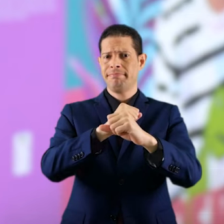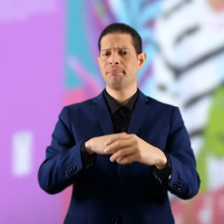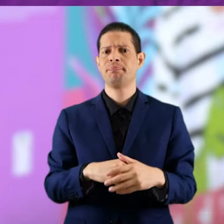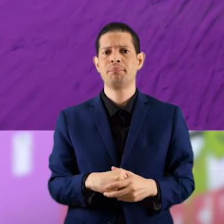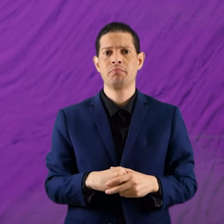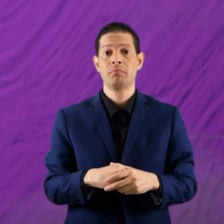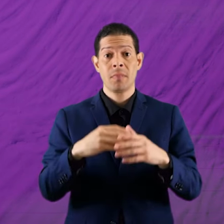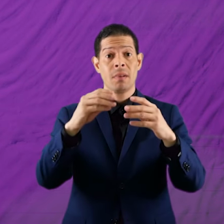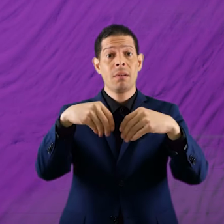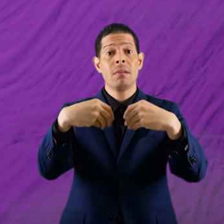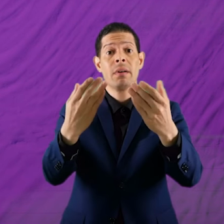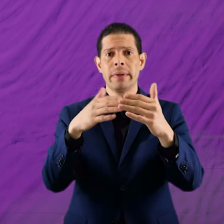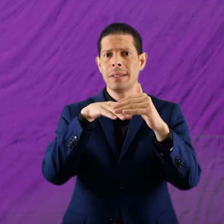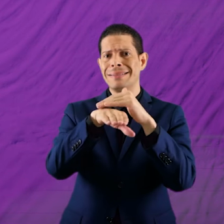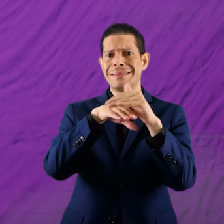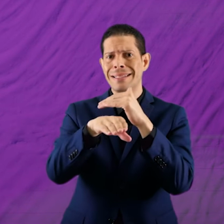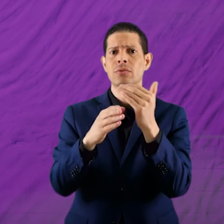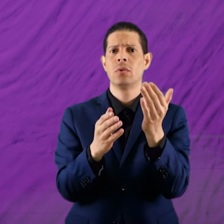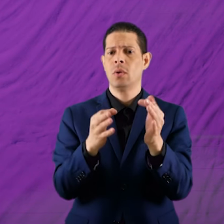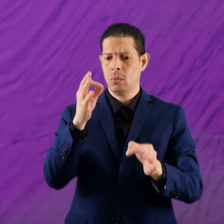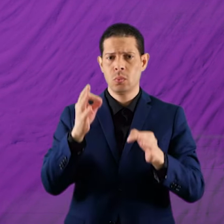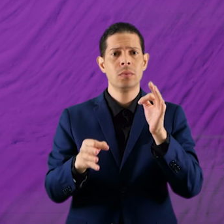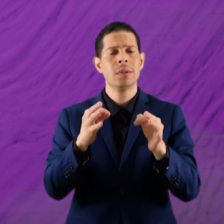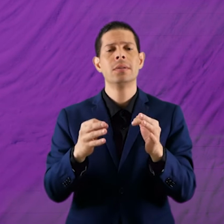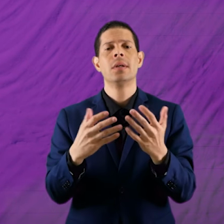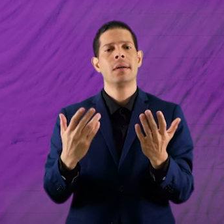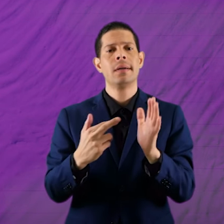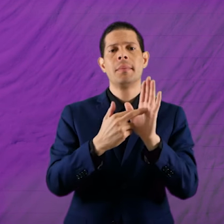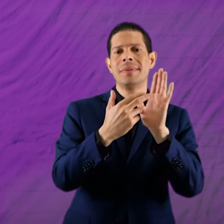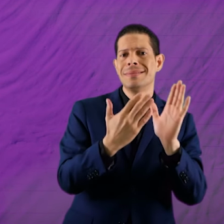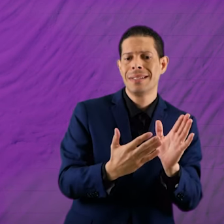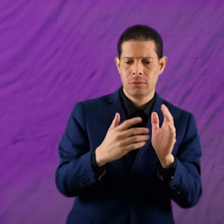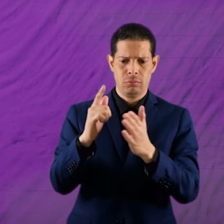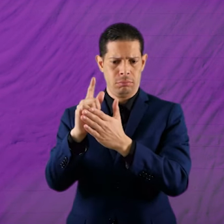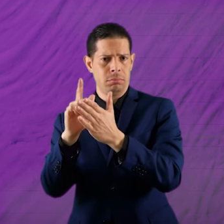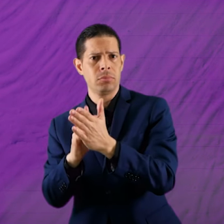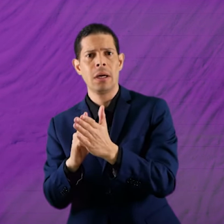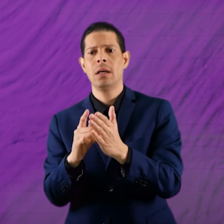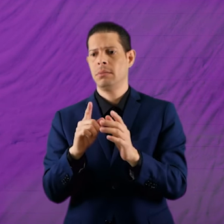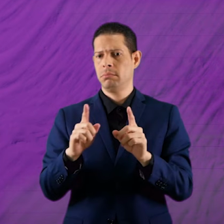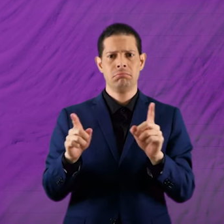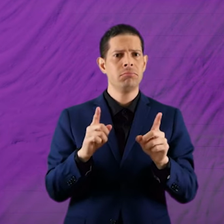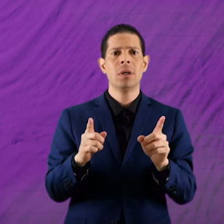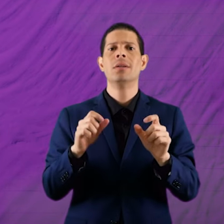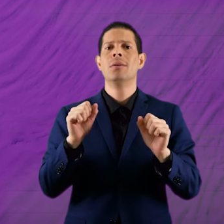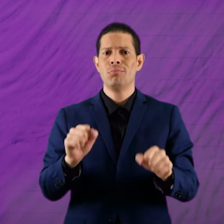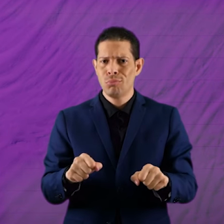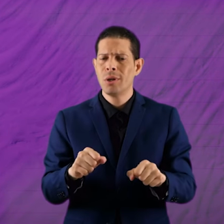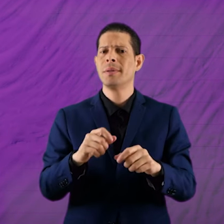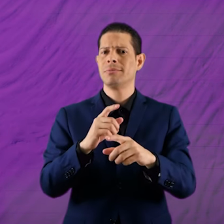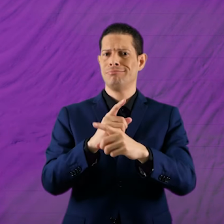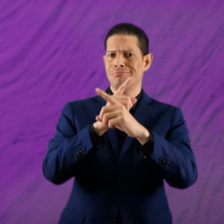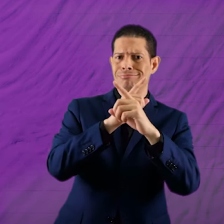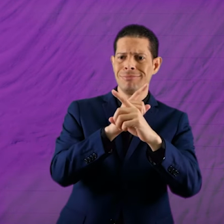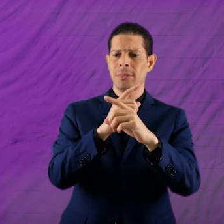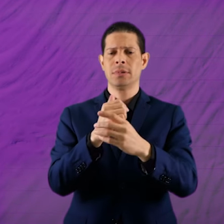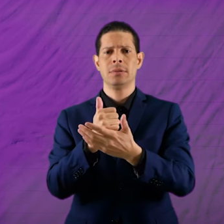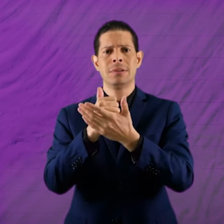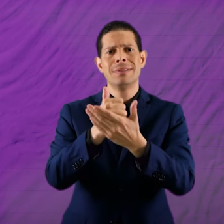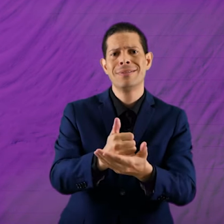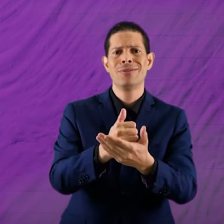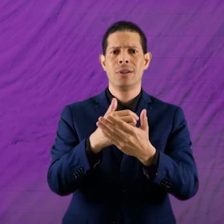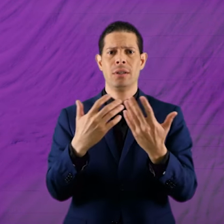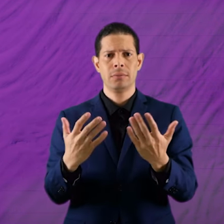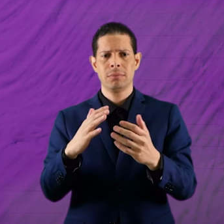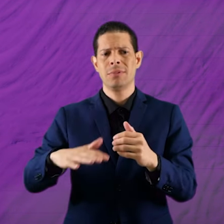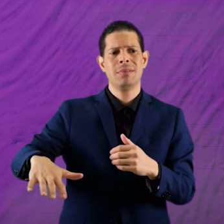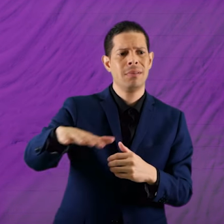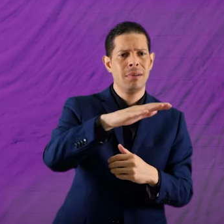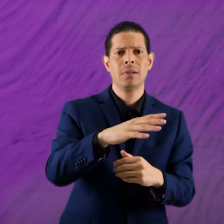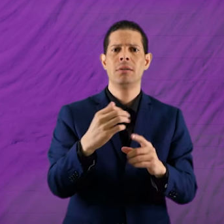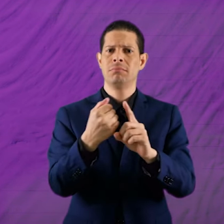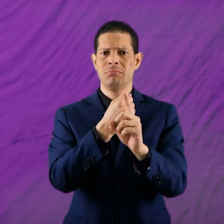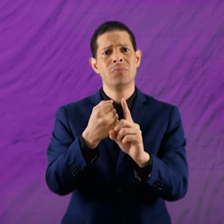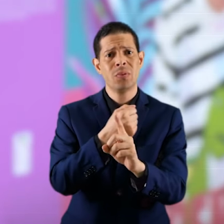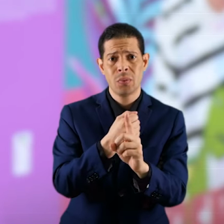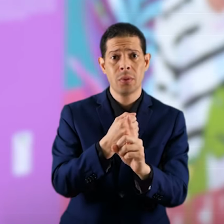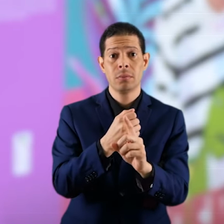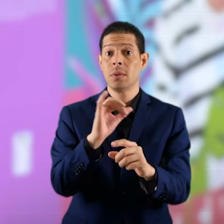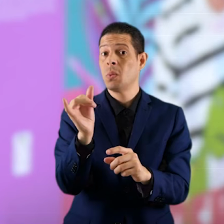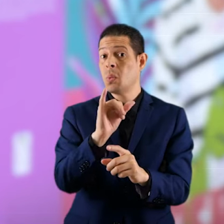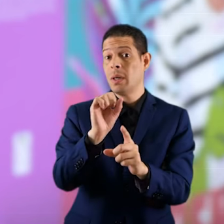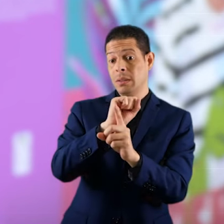violencia